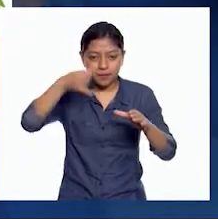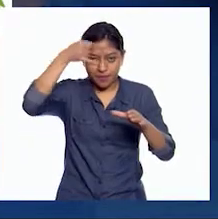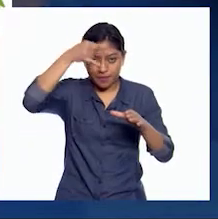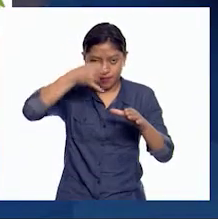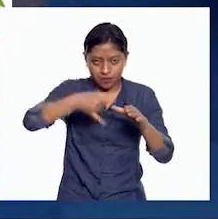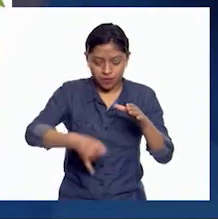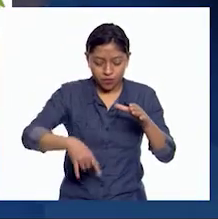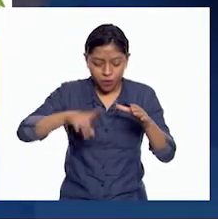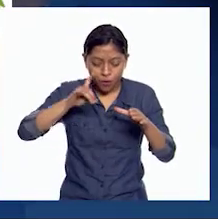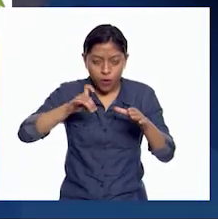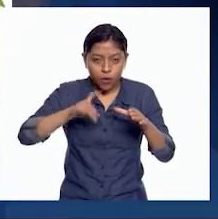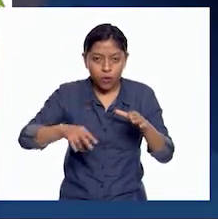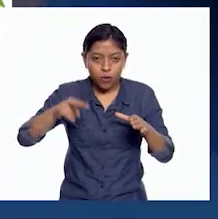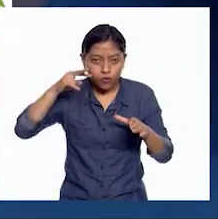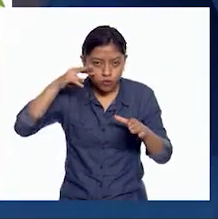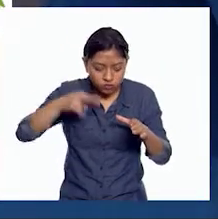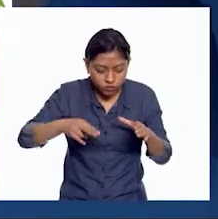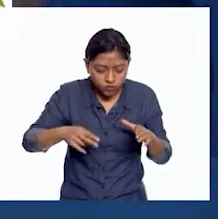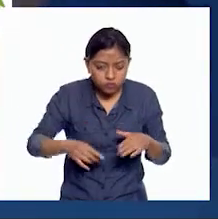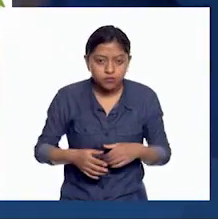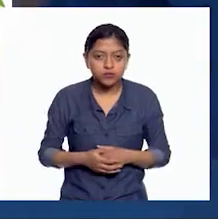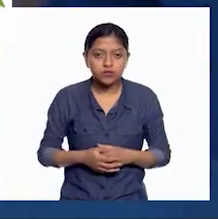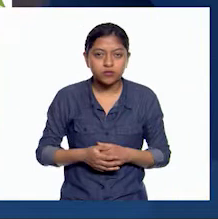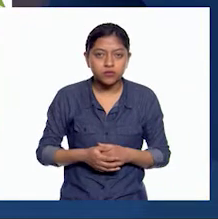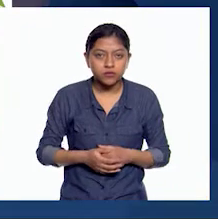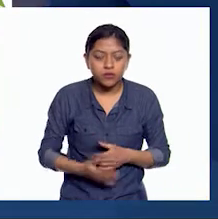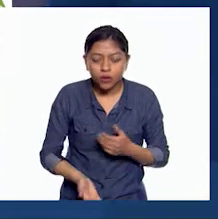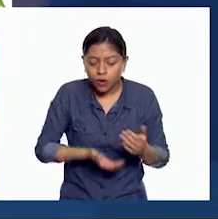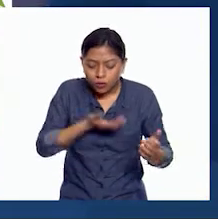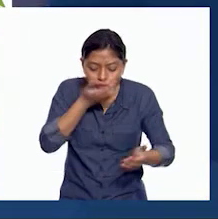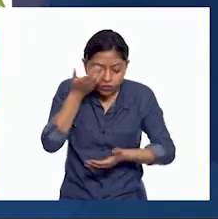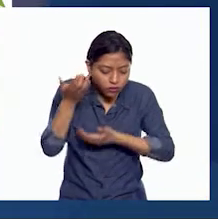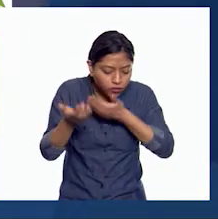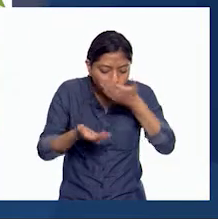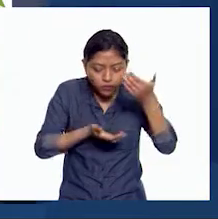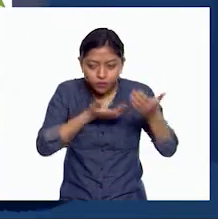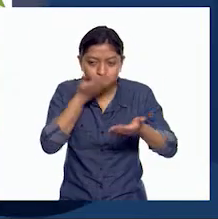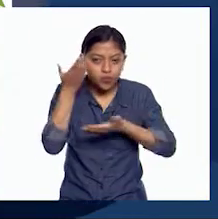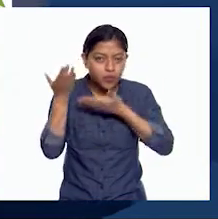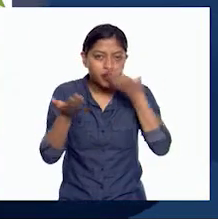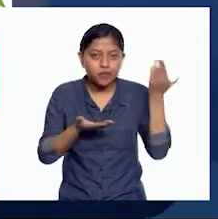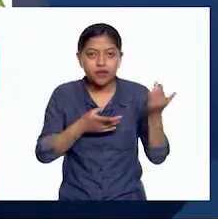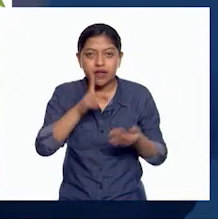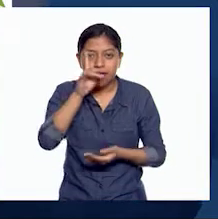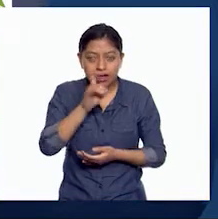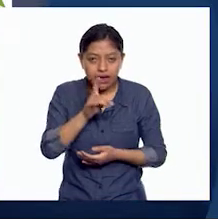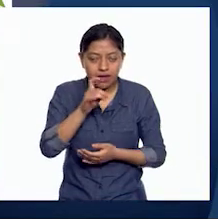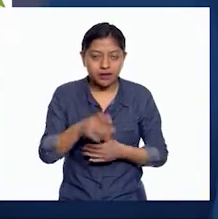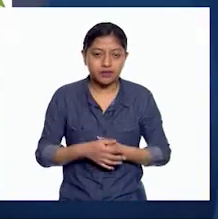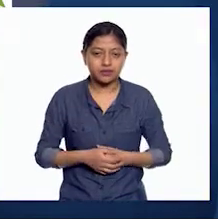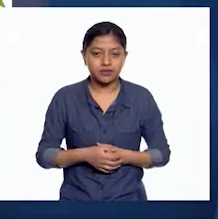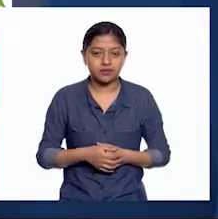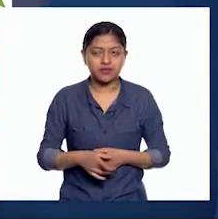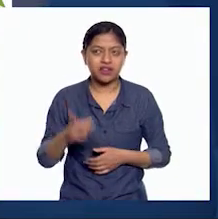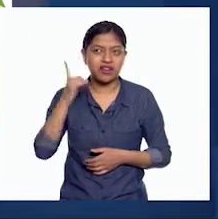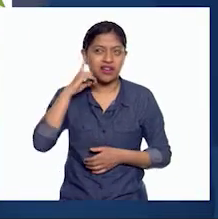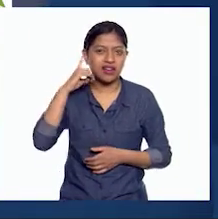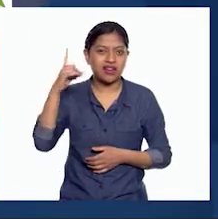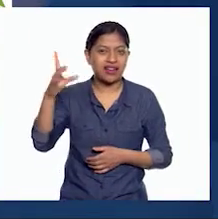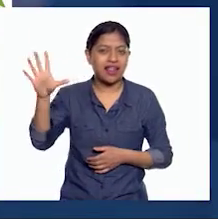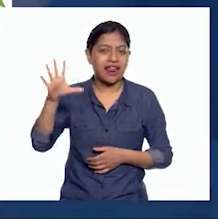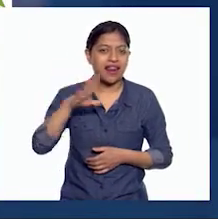bajó y empezó a beber agua. Empezó a beber agua. Y en que estaba bebiendo agua, empezó a oír